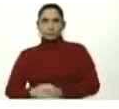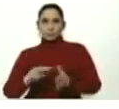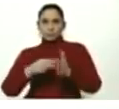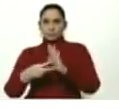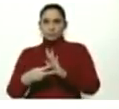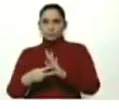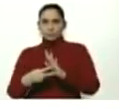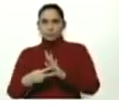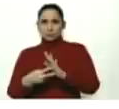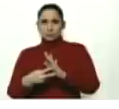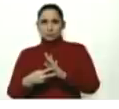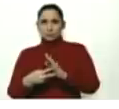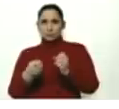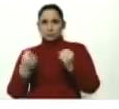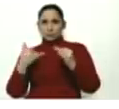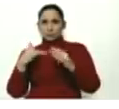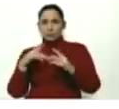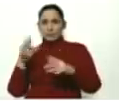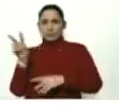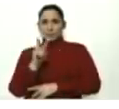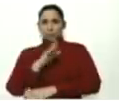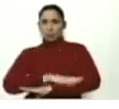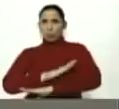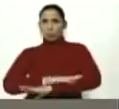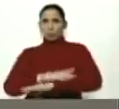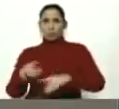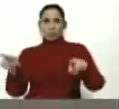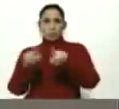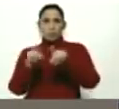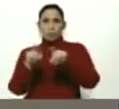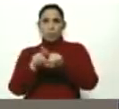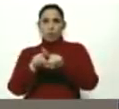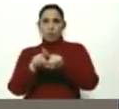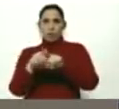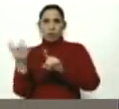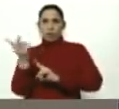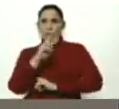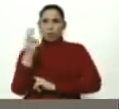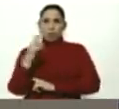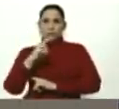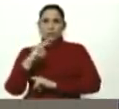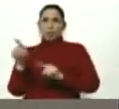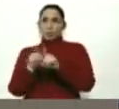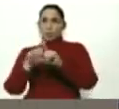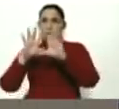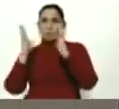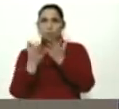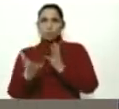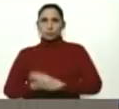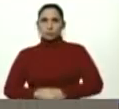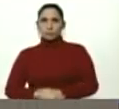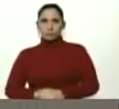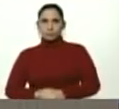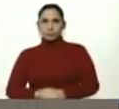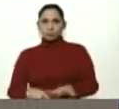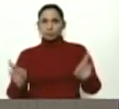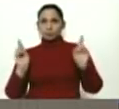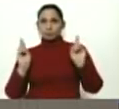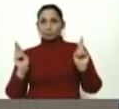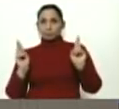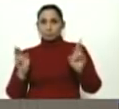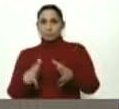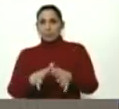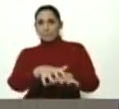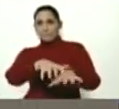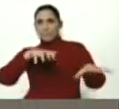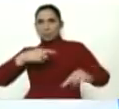que la serie en Venezuela se comporta de manera igual por sexo que en el resto del planeta. Afortunadamente, la gran